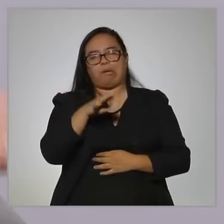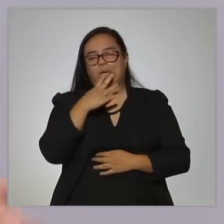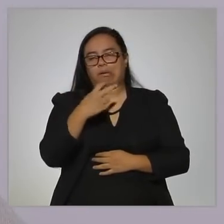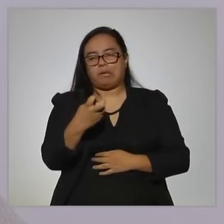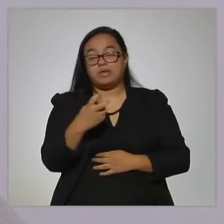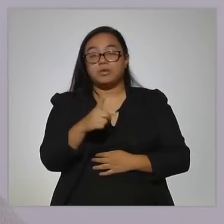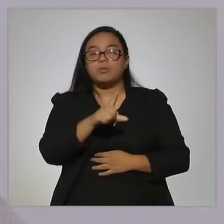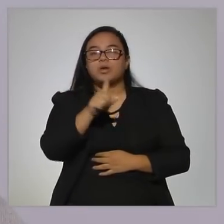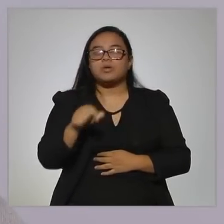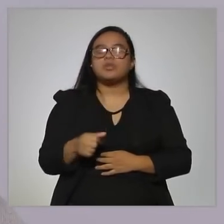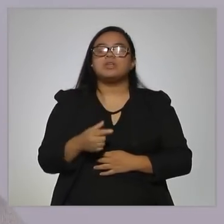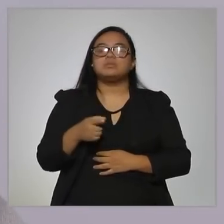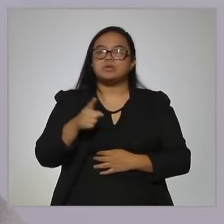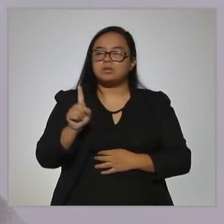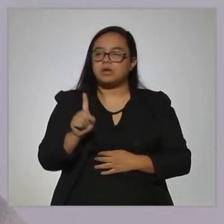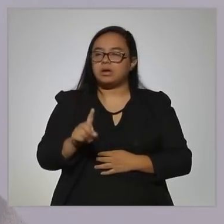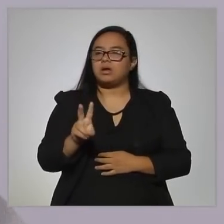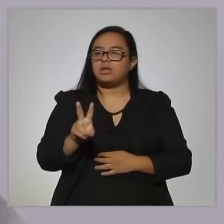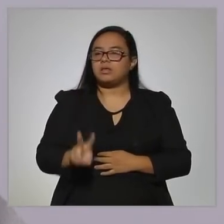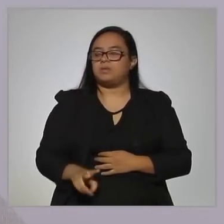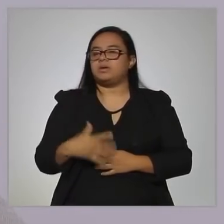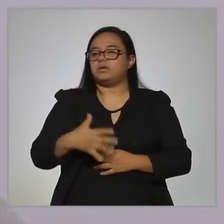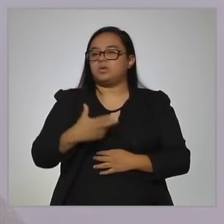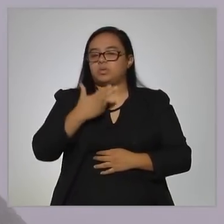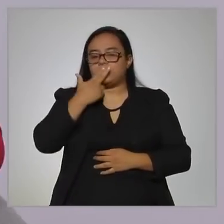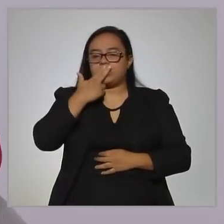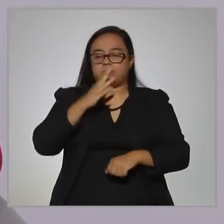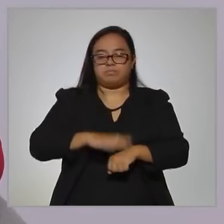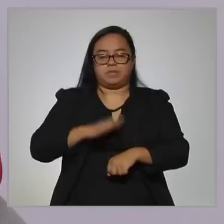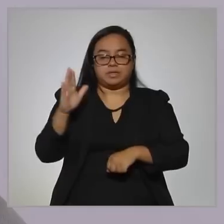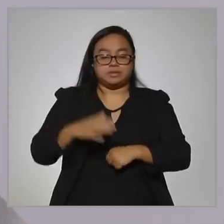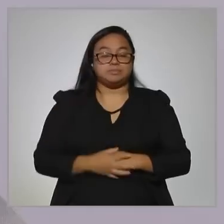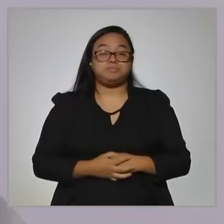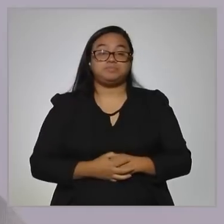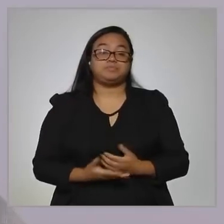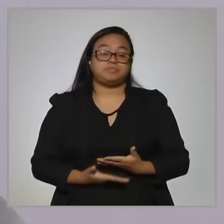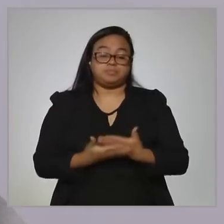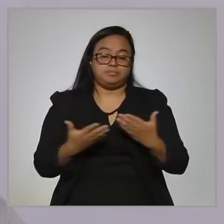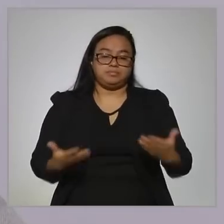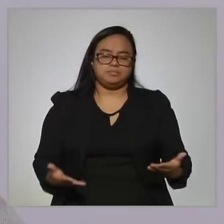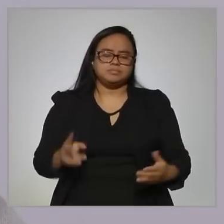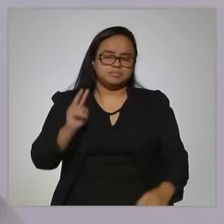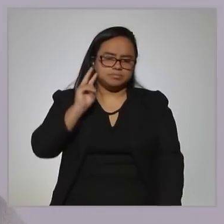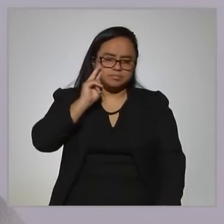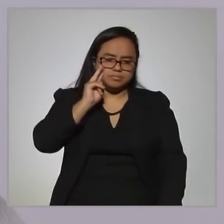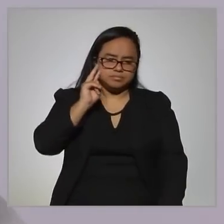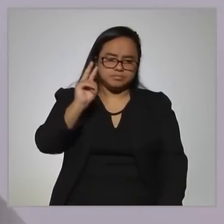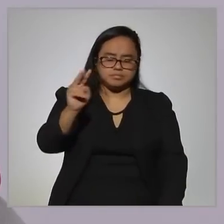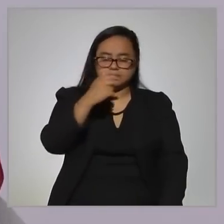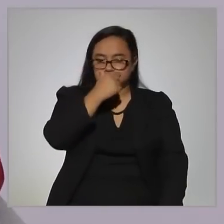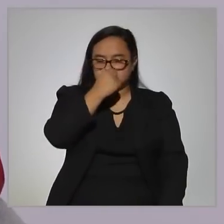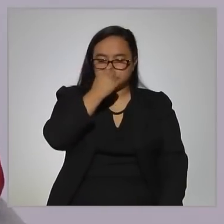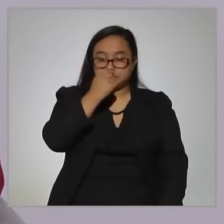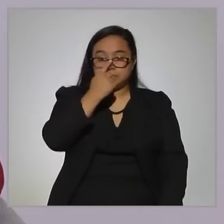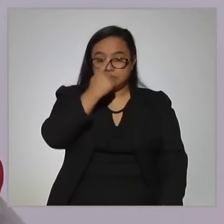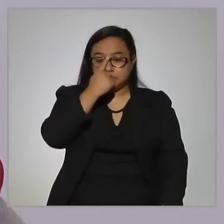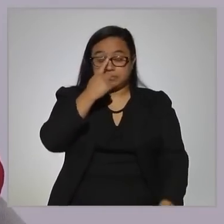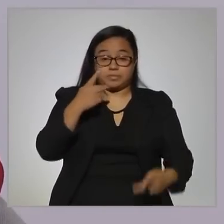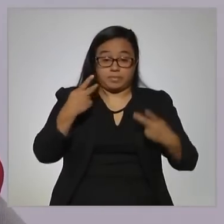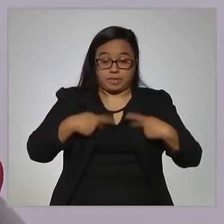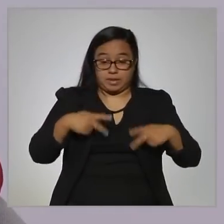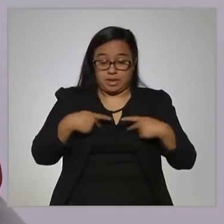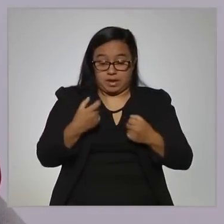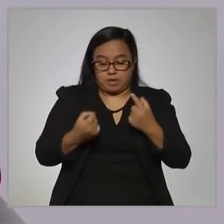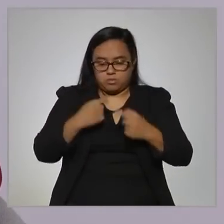las apreciamos. Ese es el punto, ¿no? Sí. Pero bueno, ahora los invito a que escuchemos precisamente lo que piensan